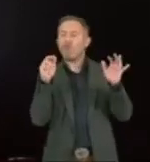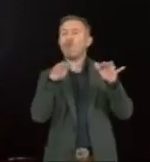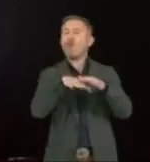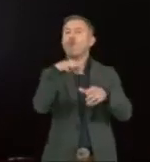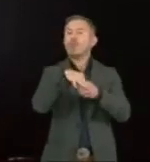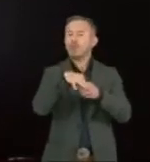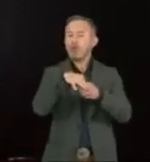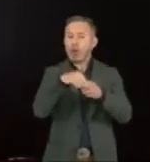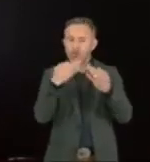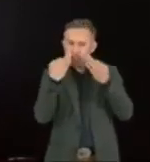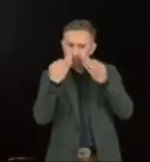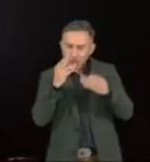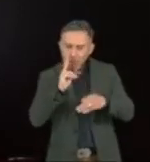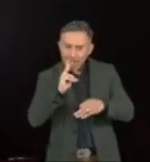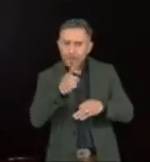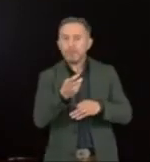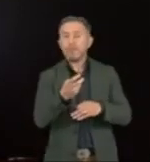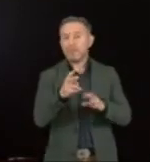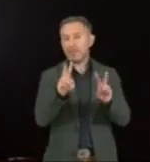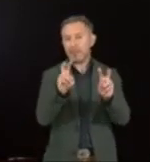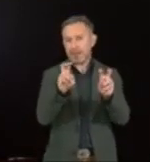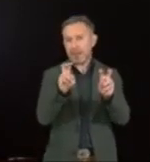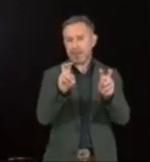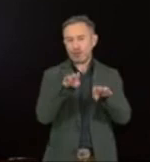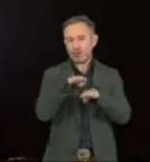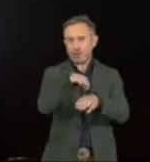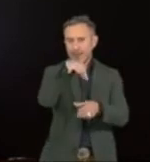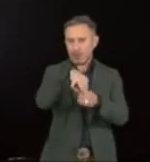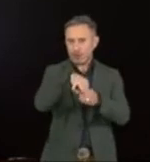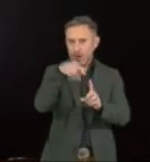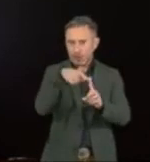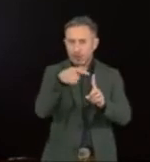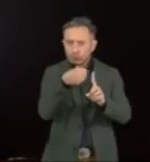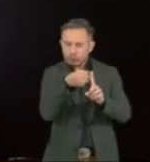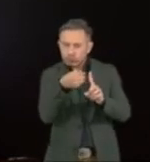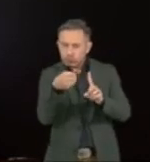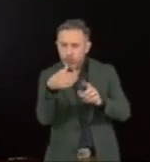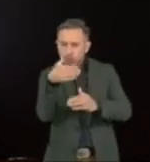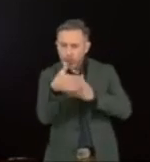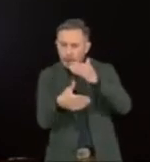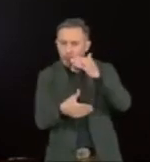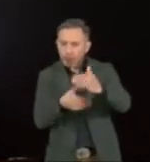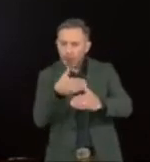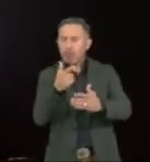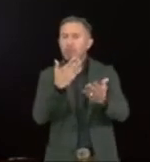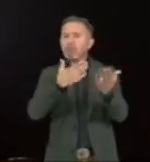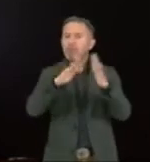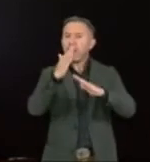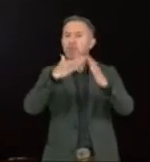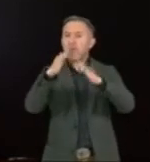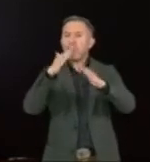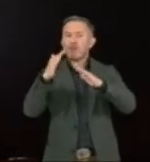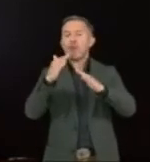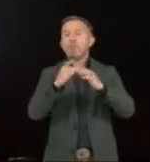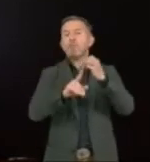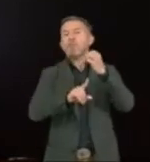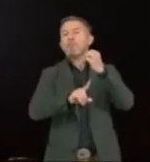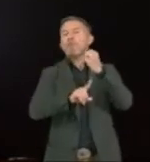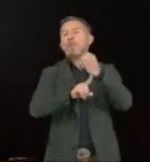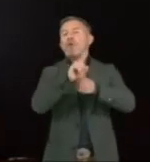logros que en esta materia en la materia electoral se siguen afianzando como una salvaguarda frente a eventuales